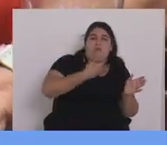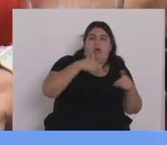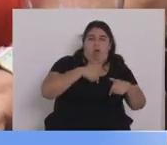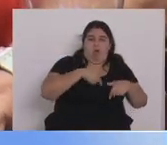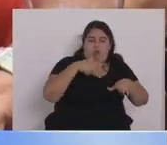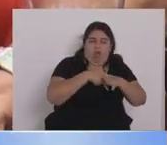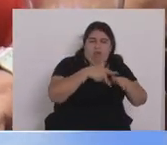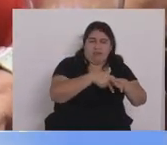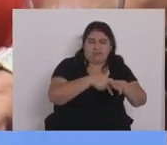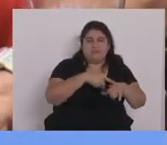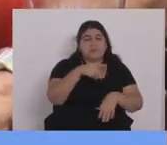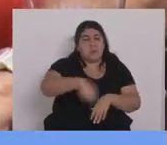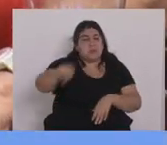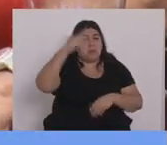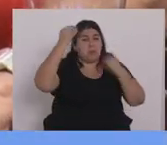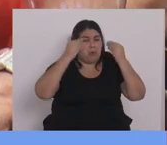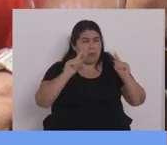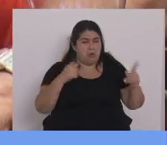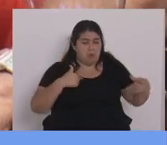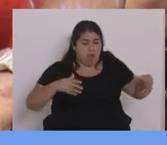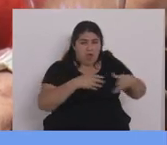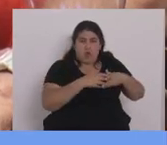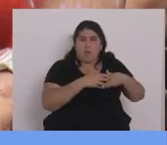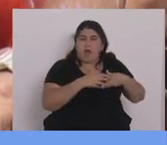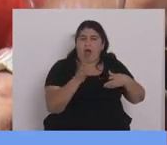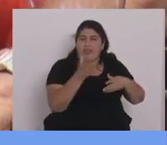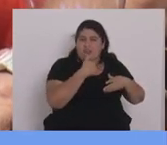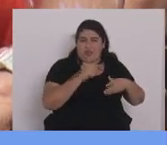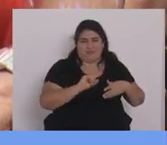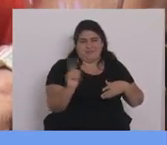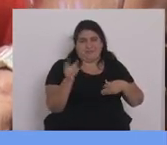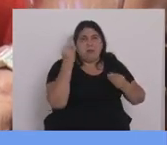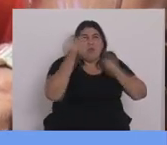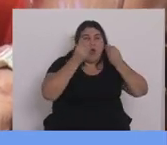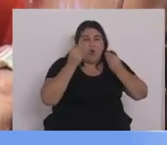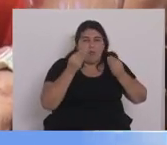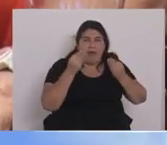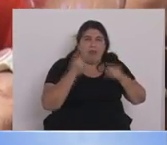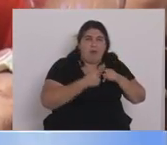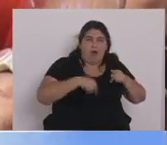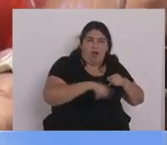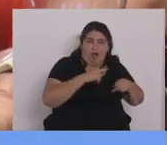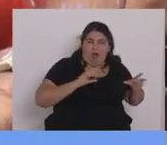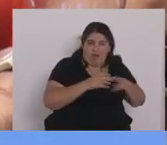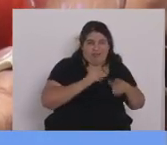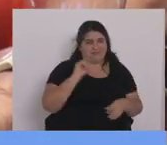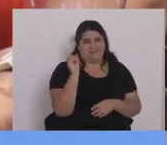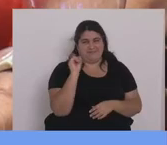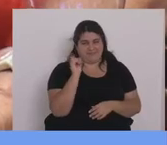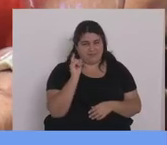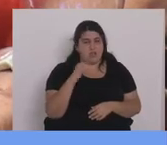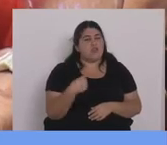No se preocupen por el frente de todos, no se preocupen por el gobierno. No solamente